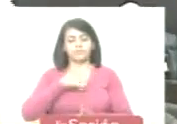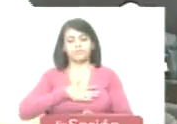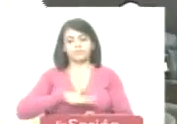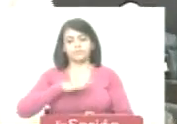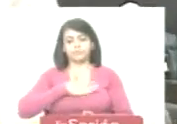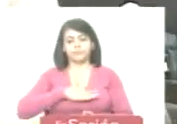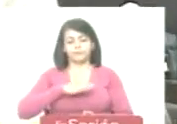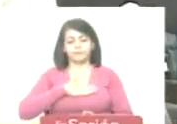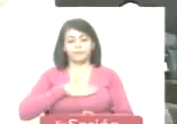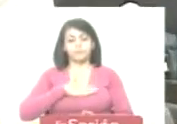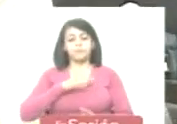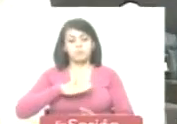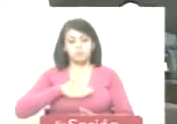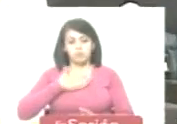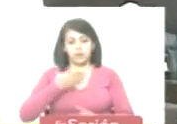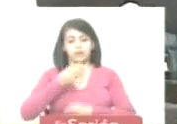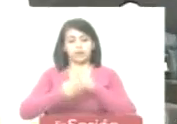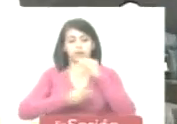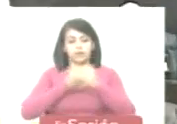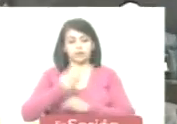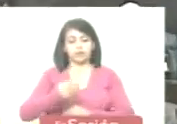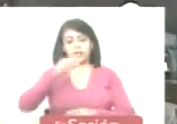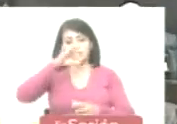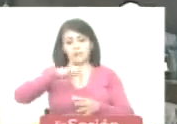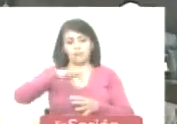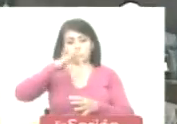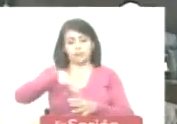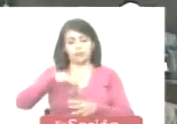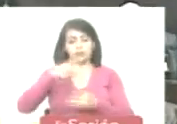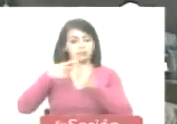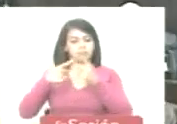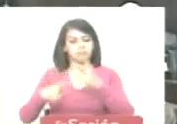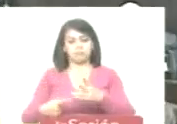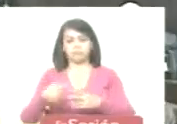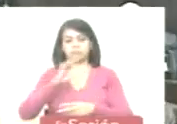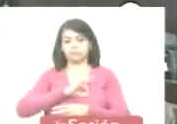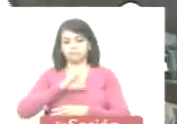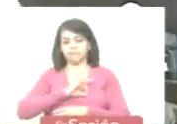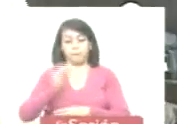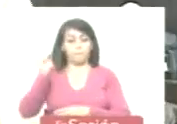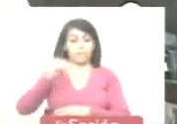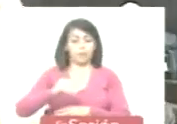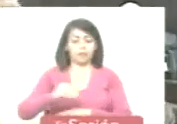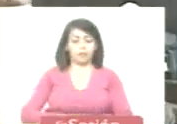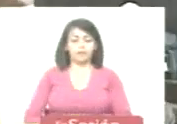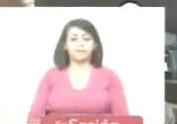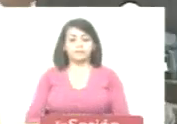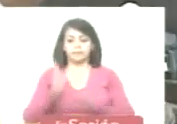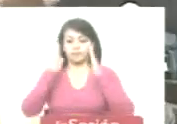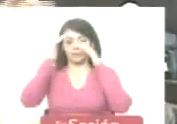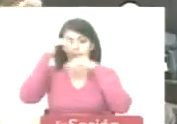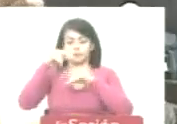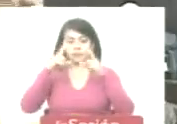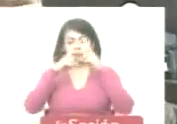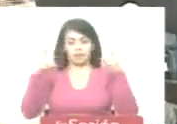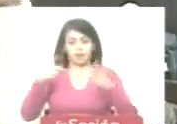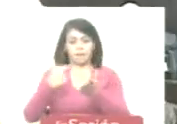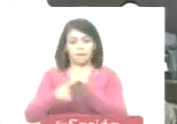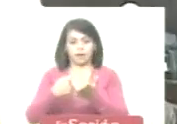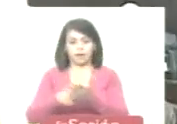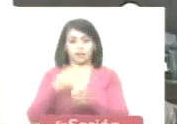cuanto a la posibilidad de realizar inversiones en lo social fundamentalmente para atender el tema de salario,